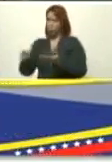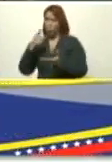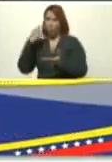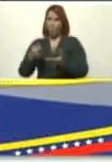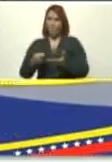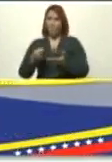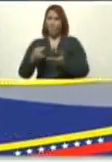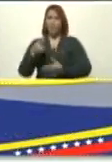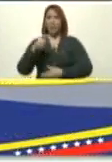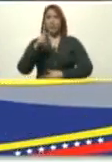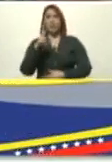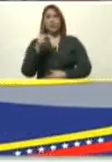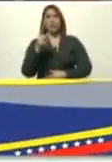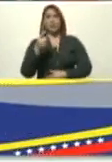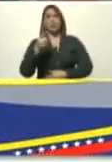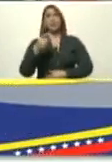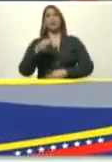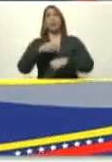al Frenazaré